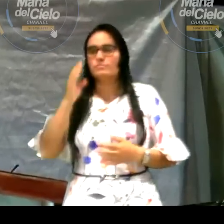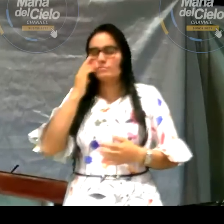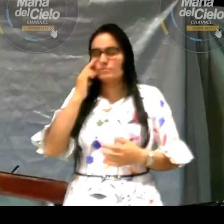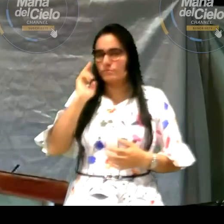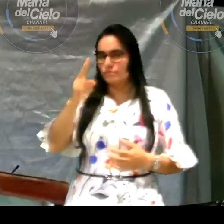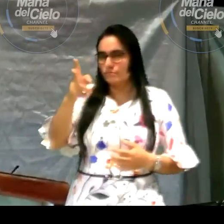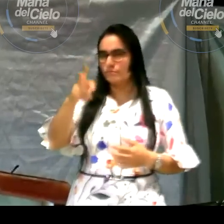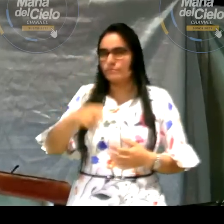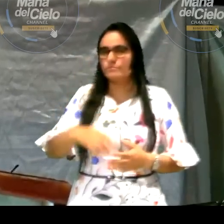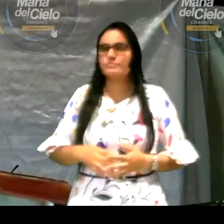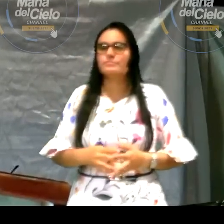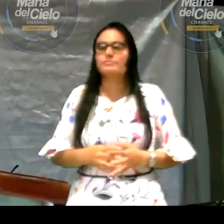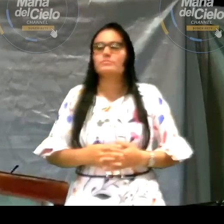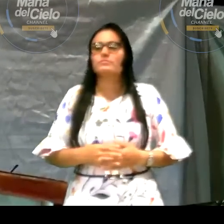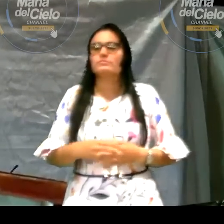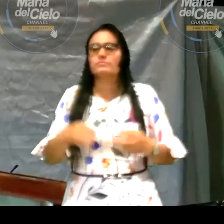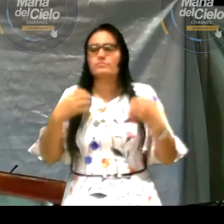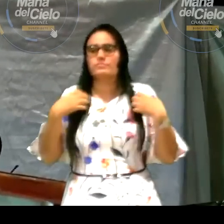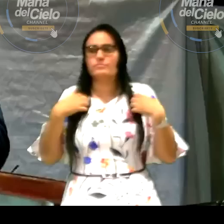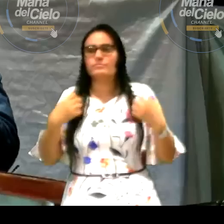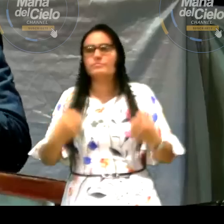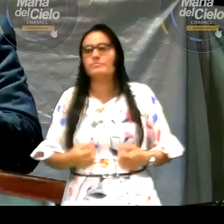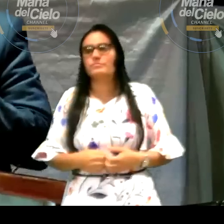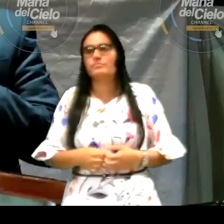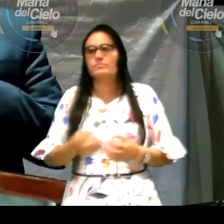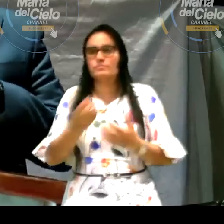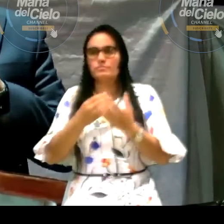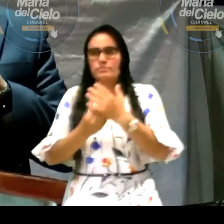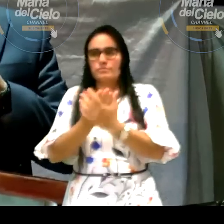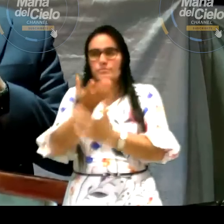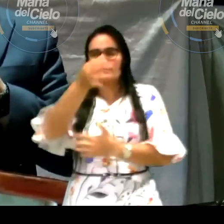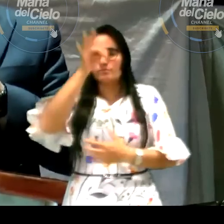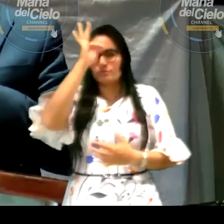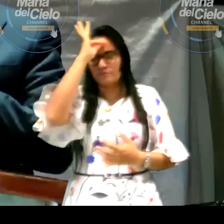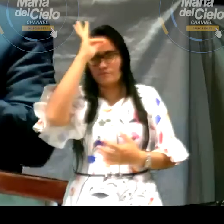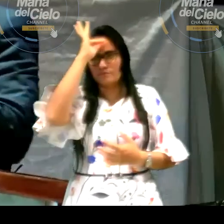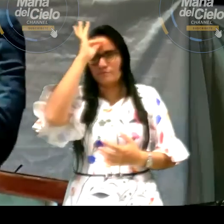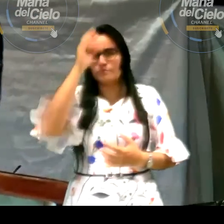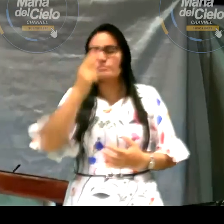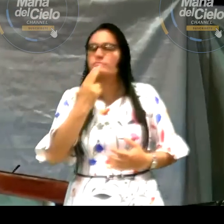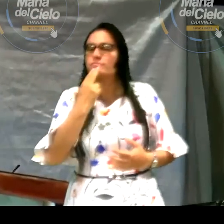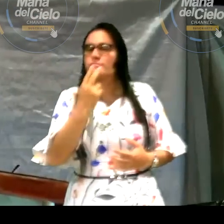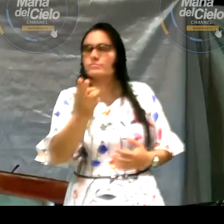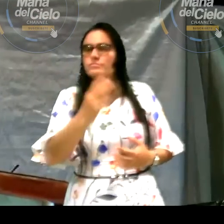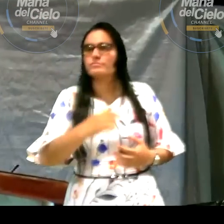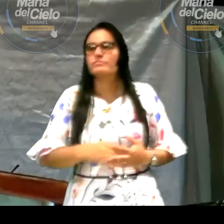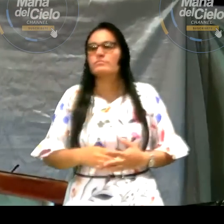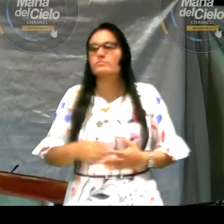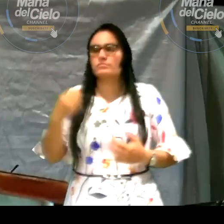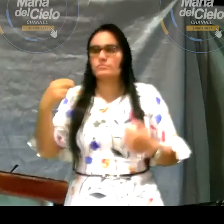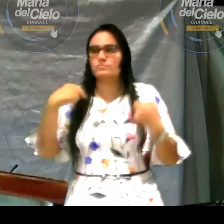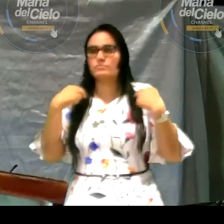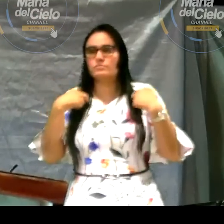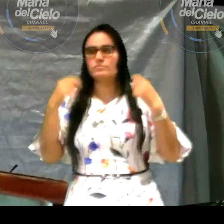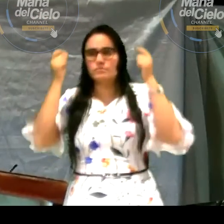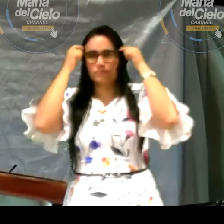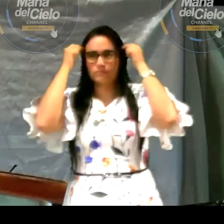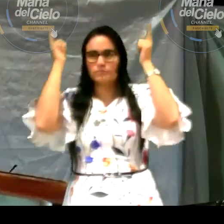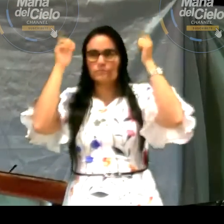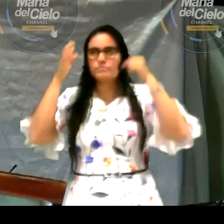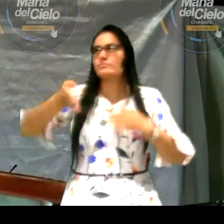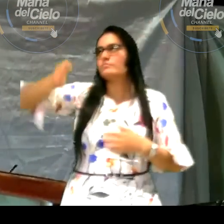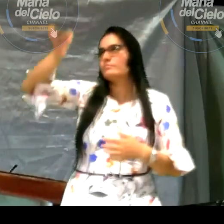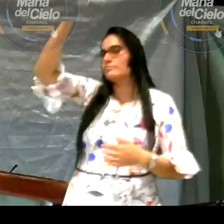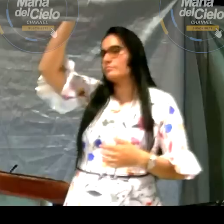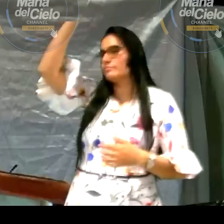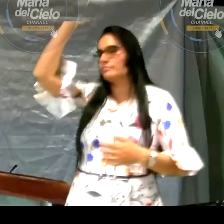salgo, me quito la camisa de médico y le voy a decir algo. Yo he creído en un Dios que a Él no le queda